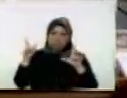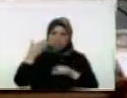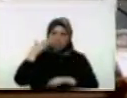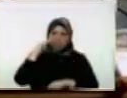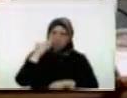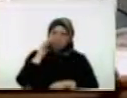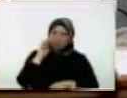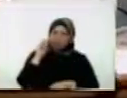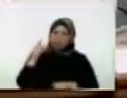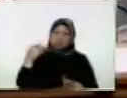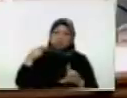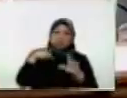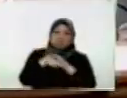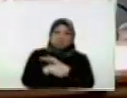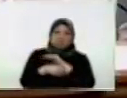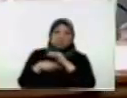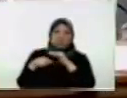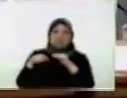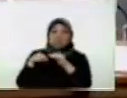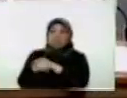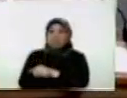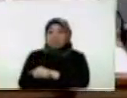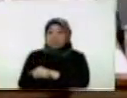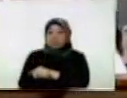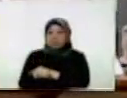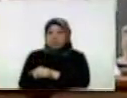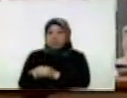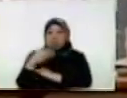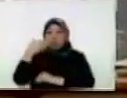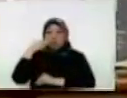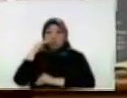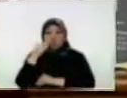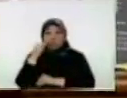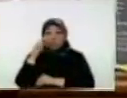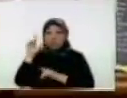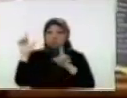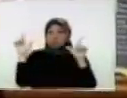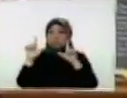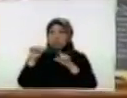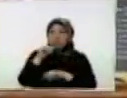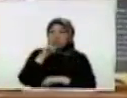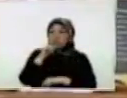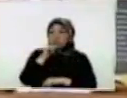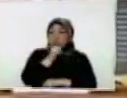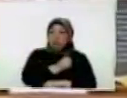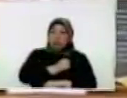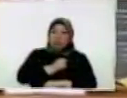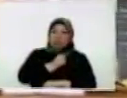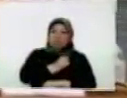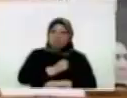logrado, miren, que han logrado que amemos al opresor